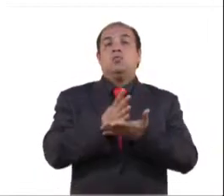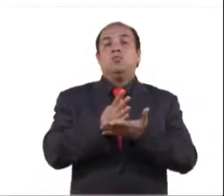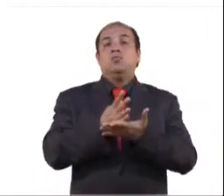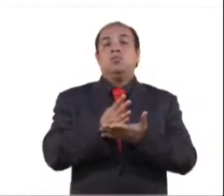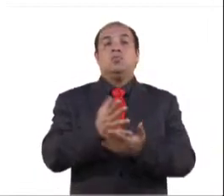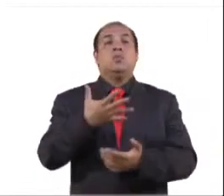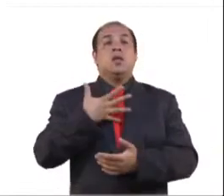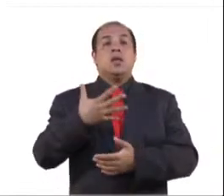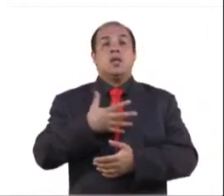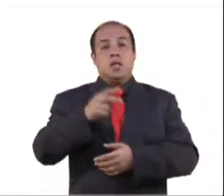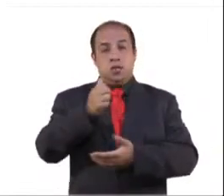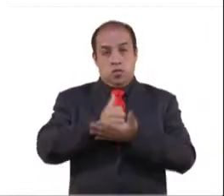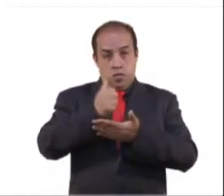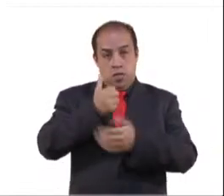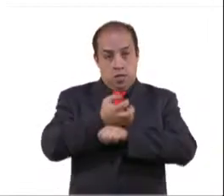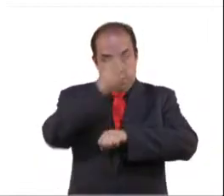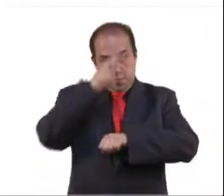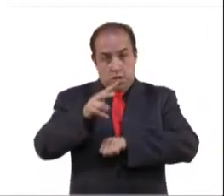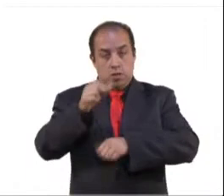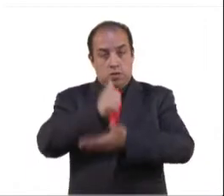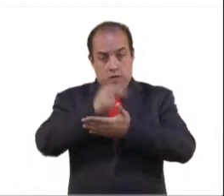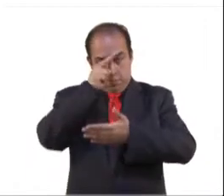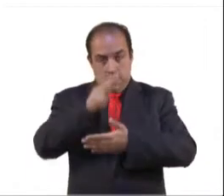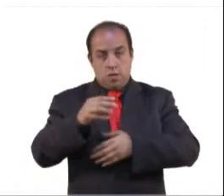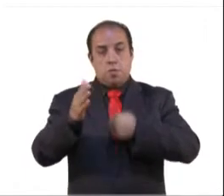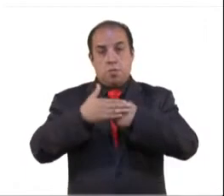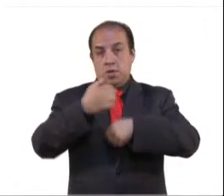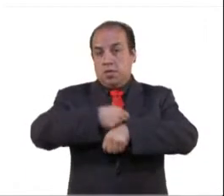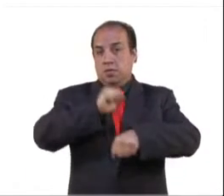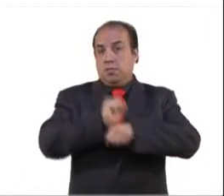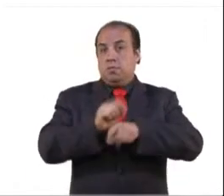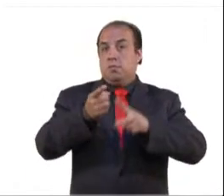México, y acá iniciaríamos la próxima semana.